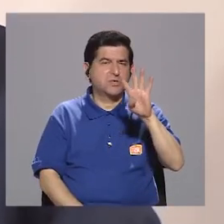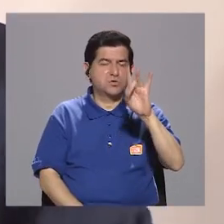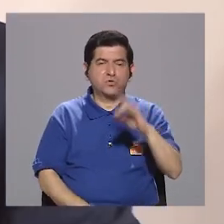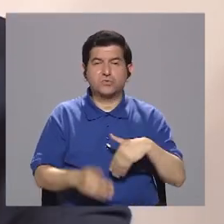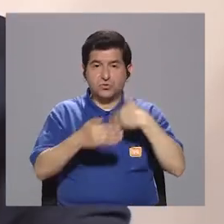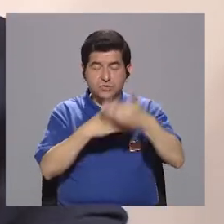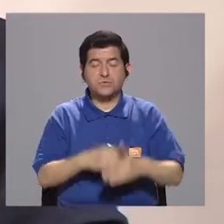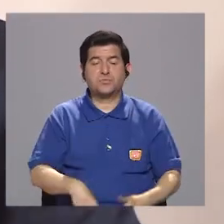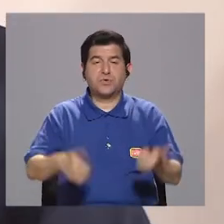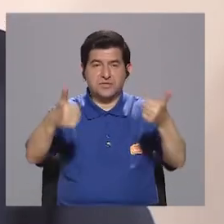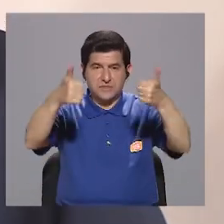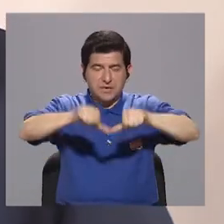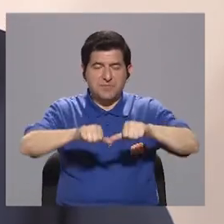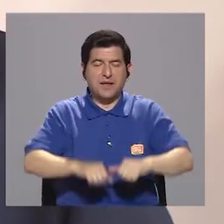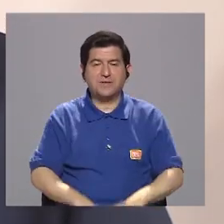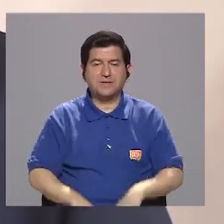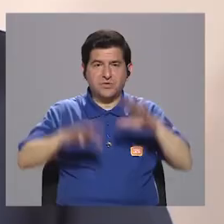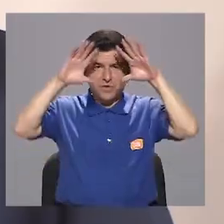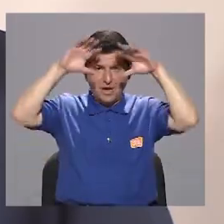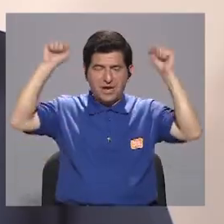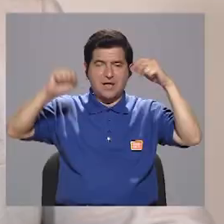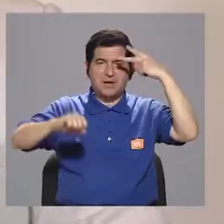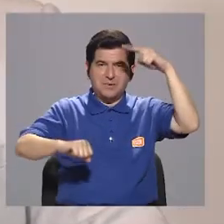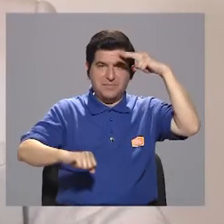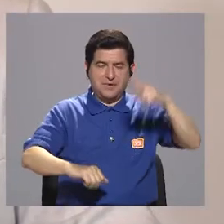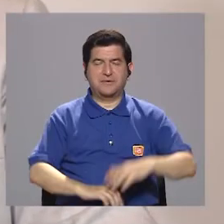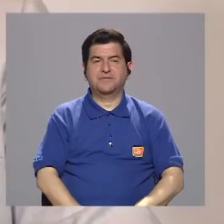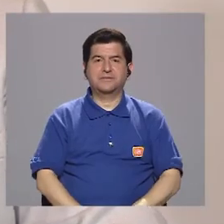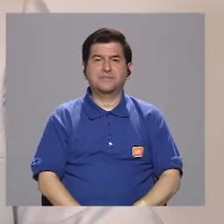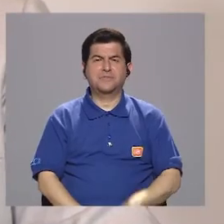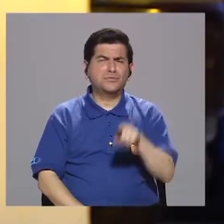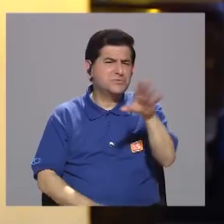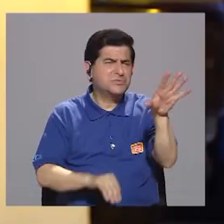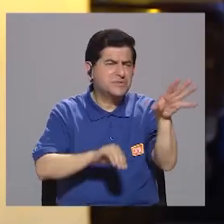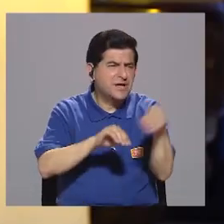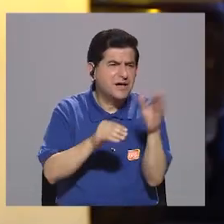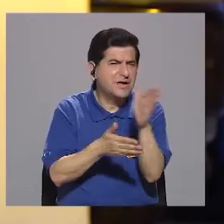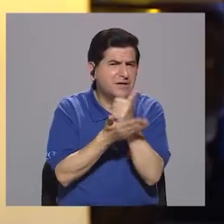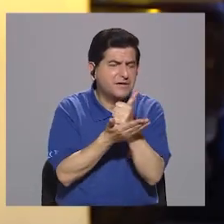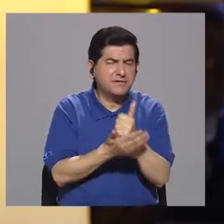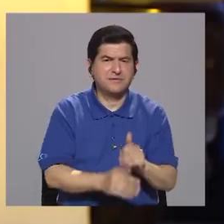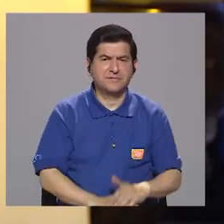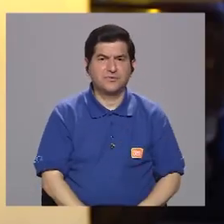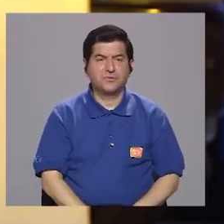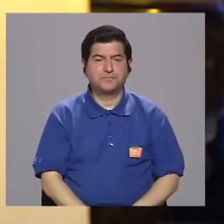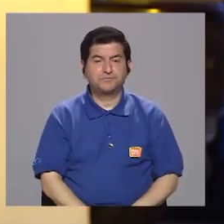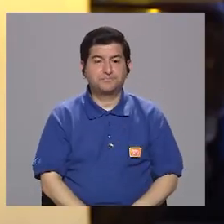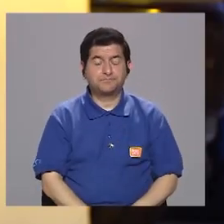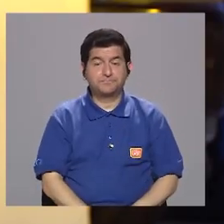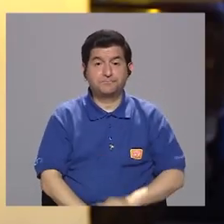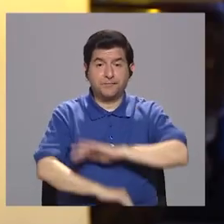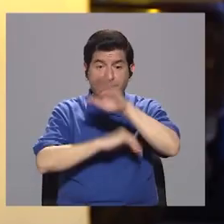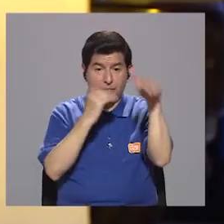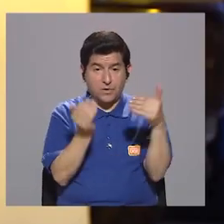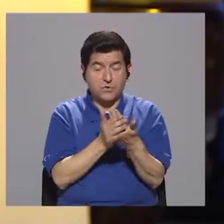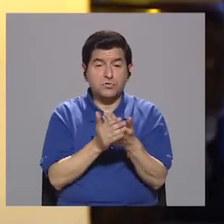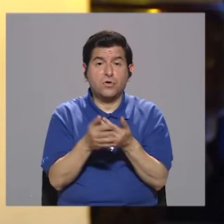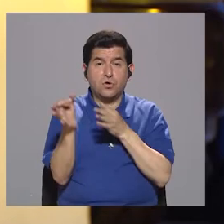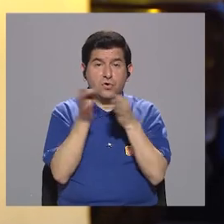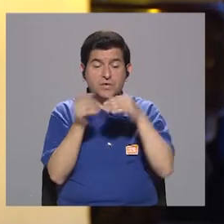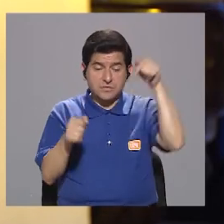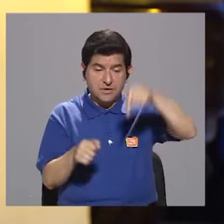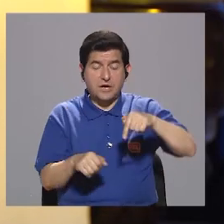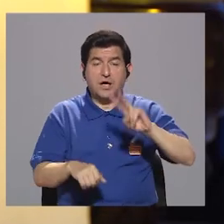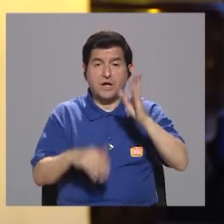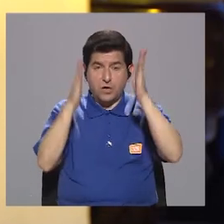después del pacto de la Embajada de México y todo eso. Usted quería sumar algo, ¿verdad, Juan Francisco? Sí, bueno, ratificar todo lo que han dicho